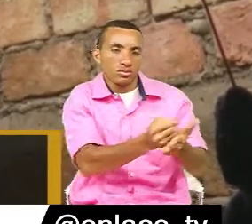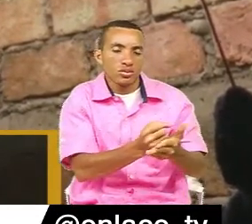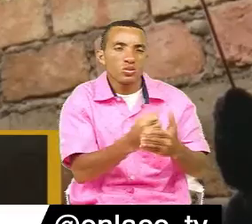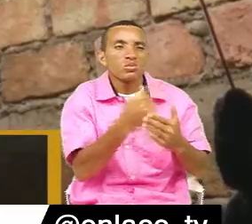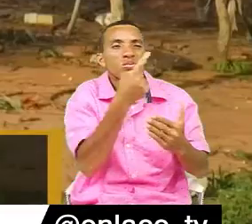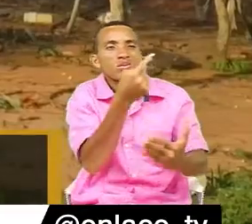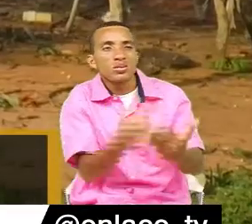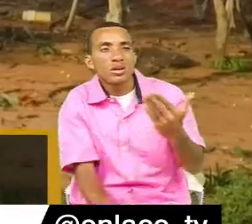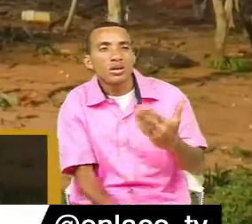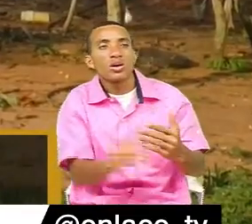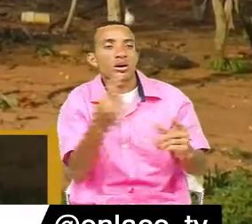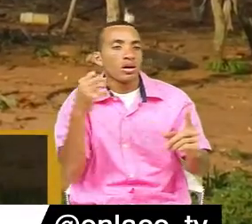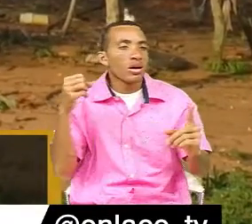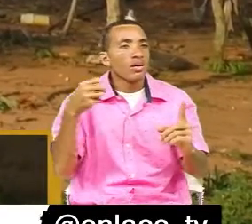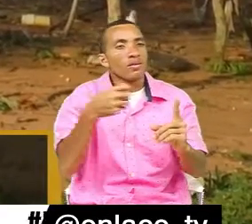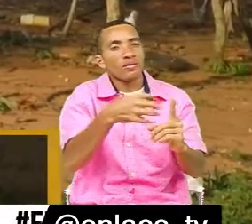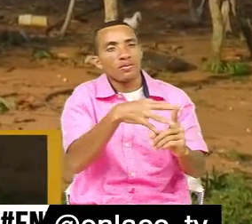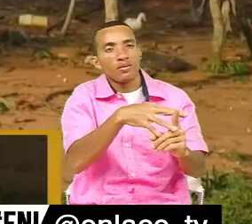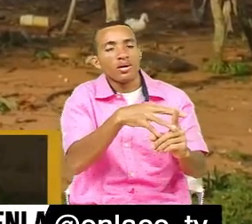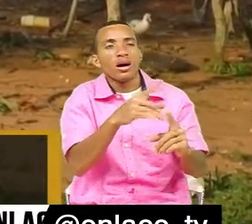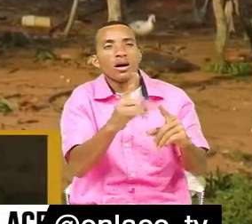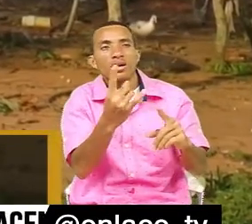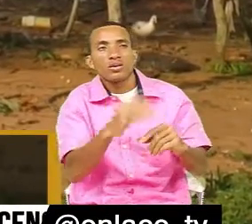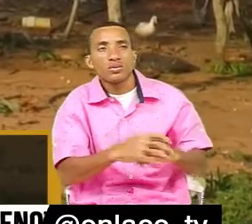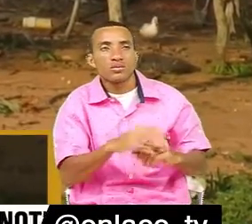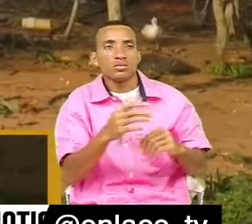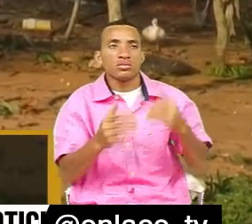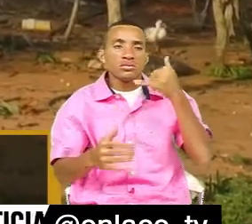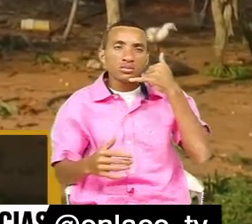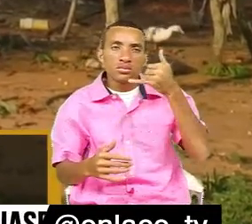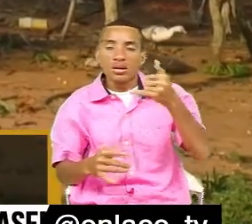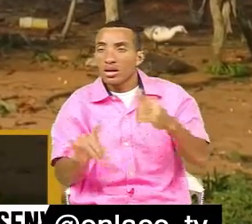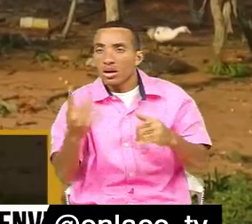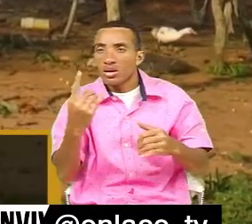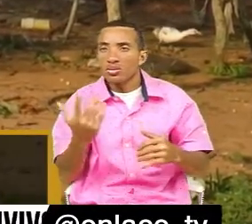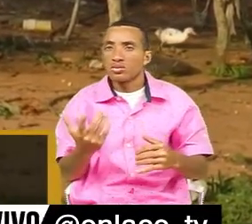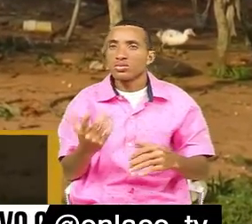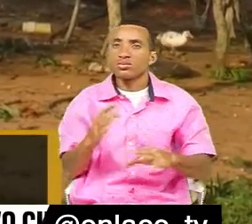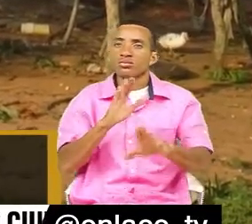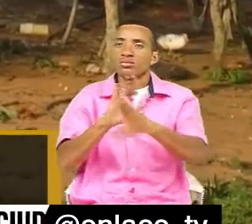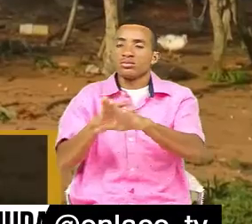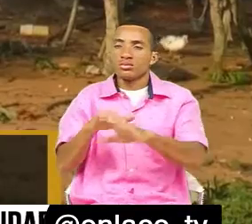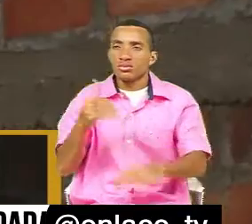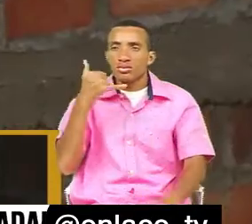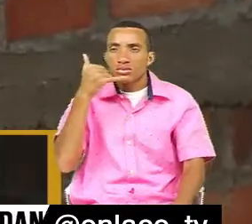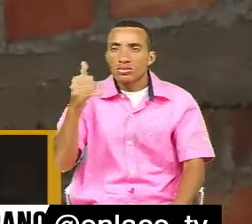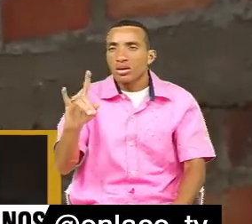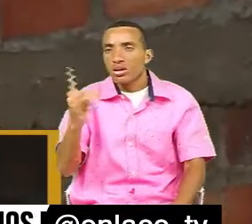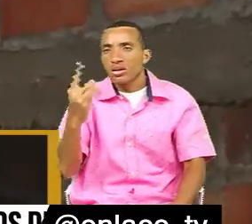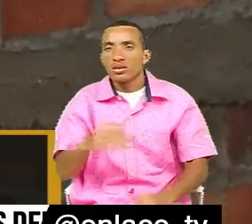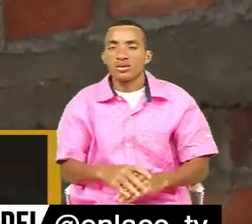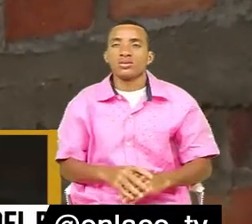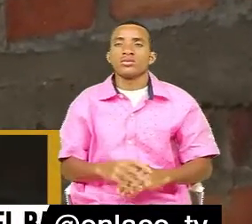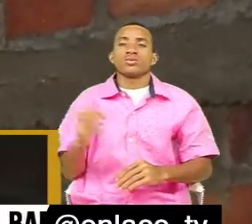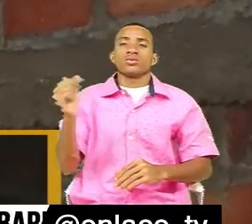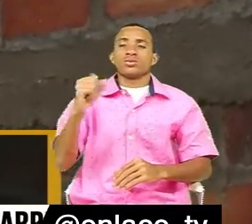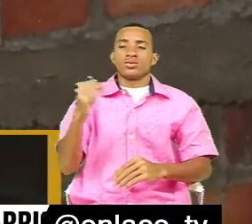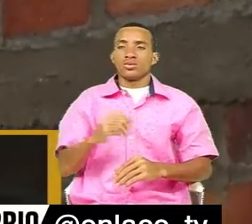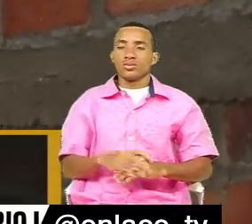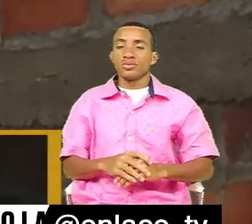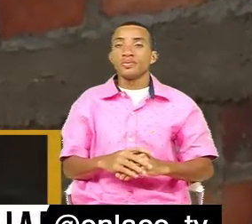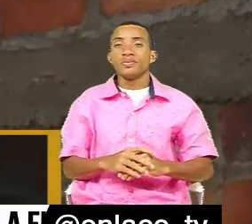que sufrieron por esto. ¿Algún contacto para quien desee reportar un daño presentado? Así es, sí señor, a